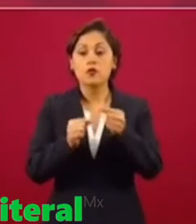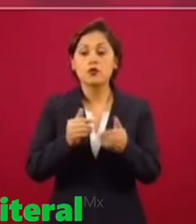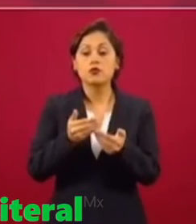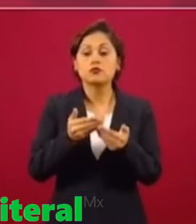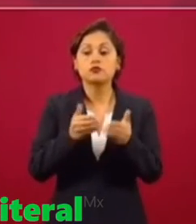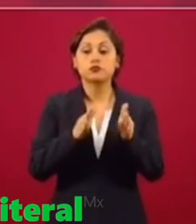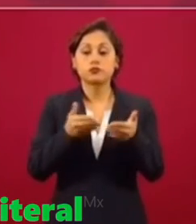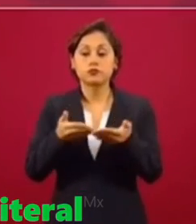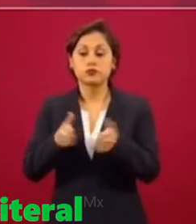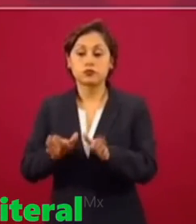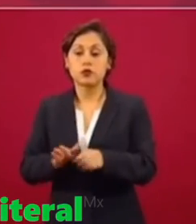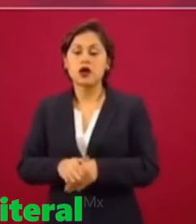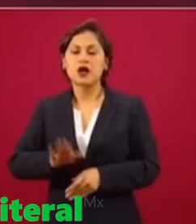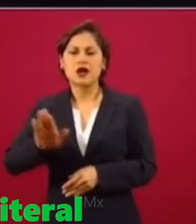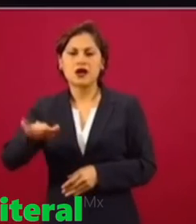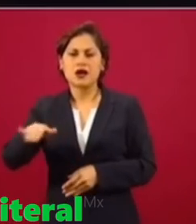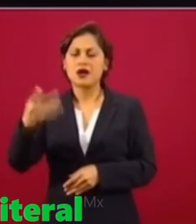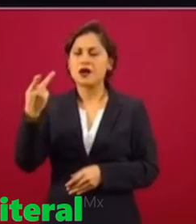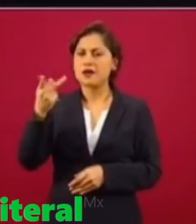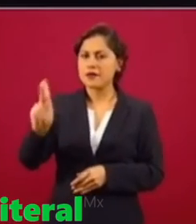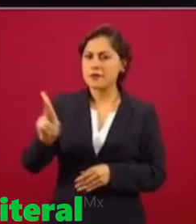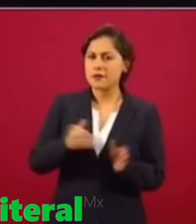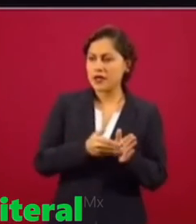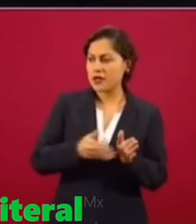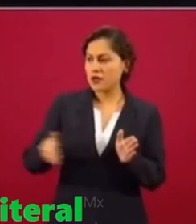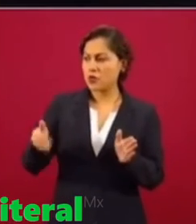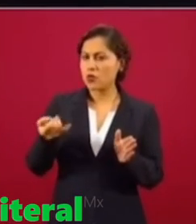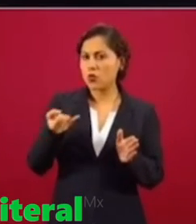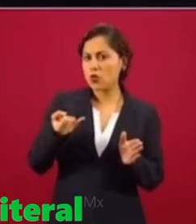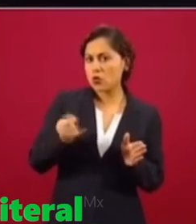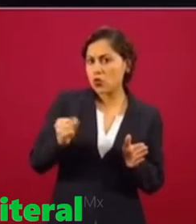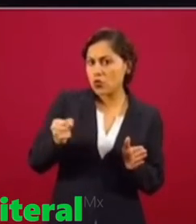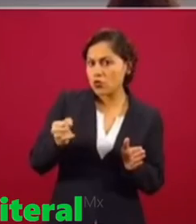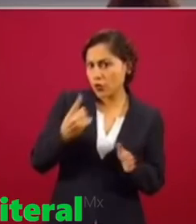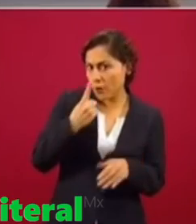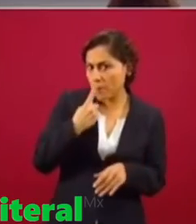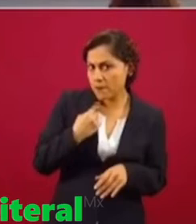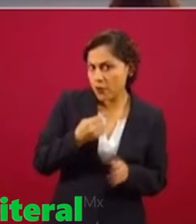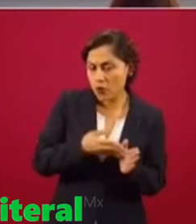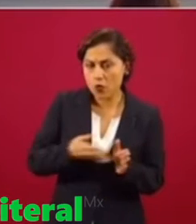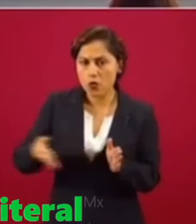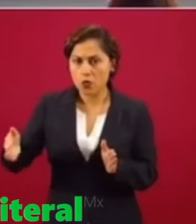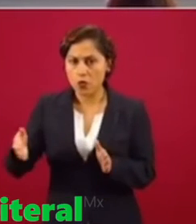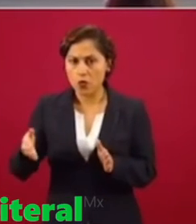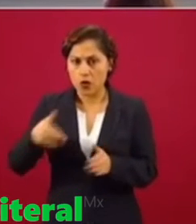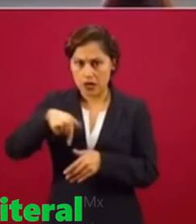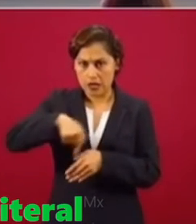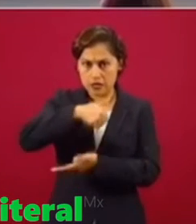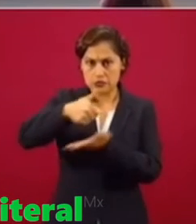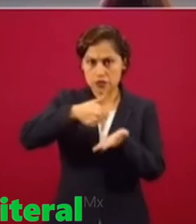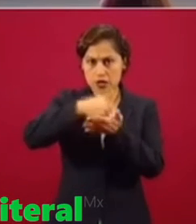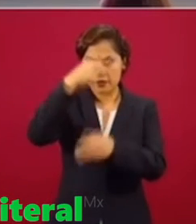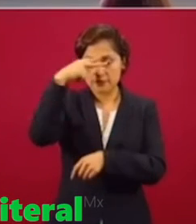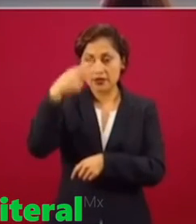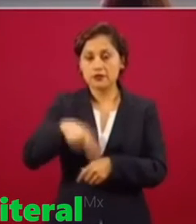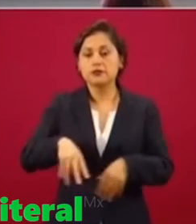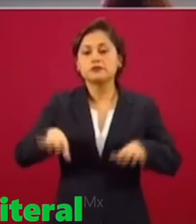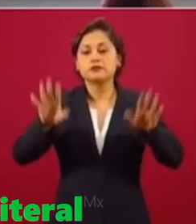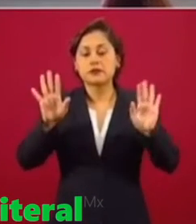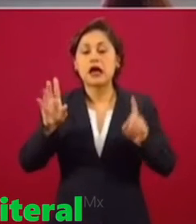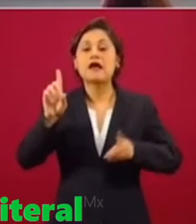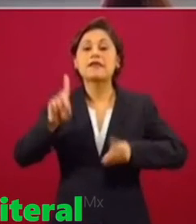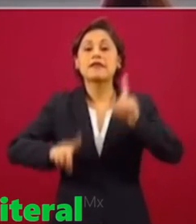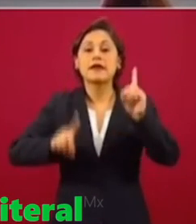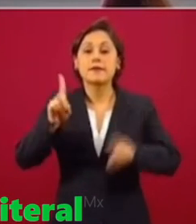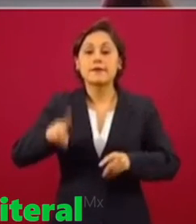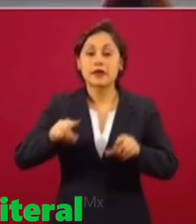Pero por lo pronto todo junio en semáforo rojo, Valle de México. Es que va a depender de esto. Ayer tuvieron una